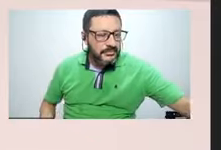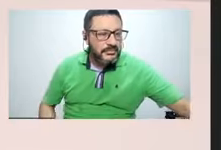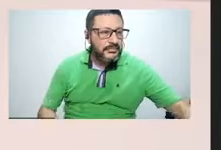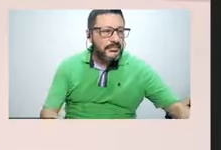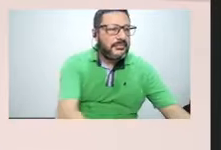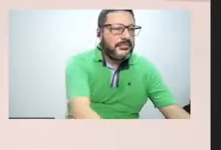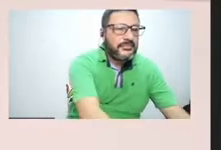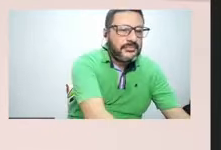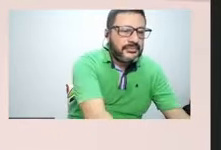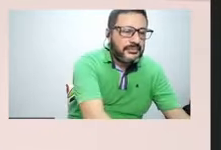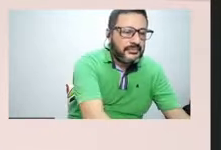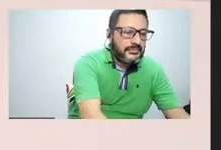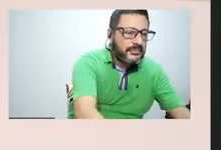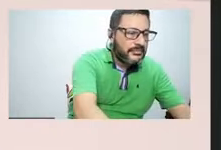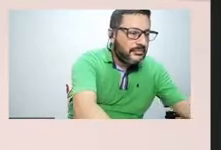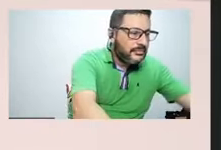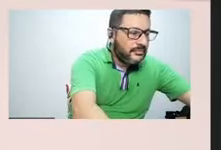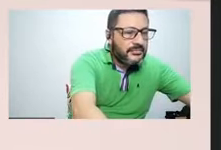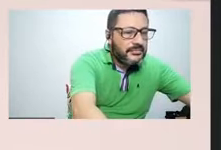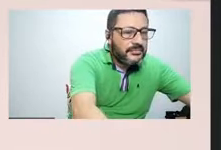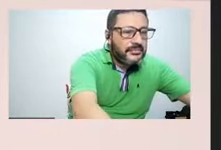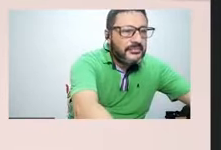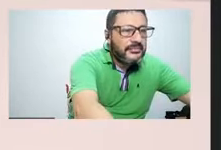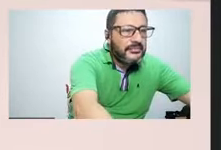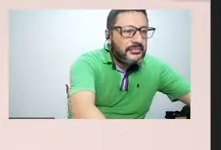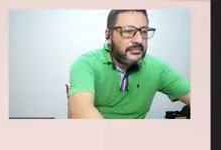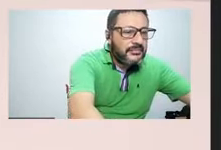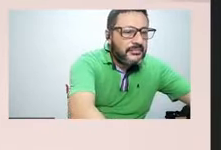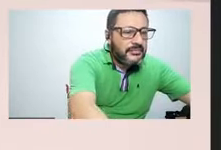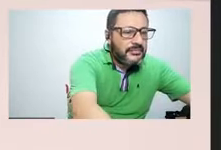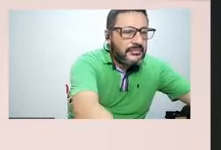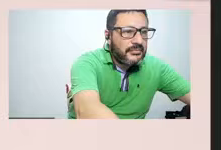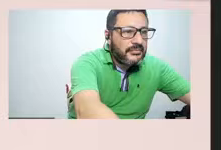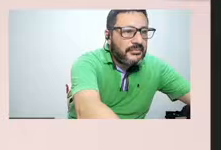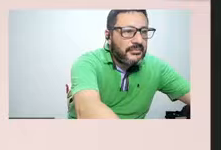porque uno, por ejemplo, con Caro, prácticamente era nuestra amiga en